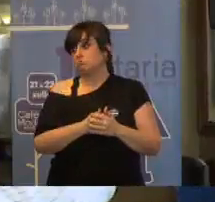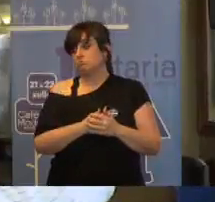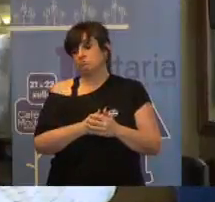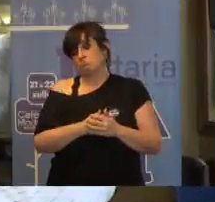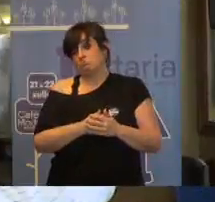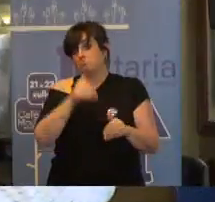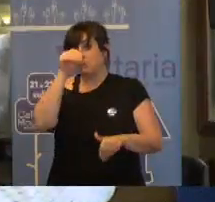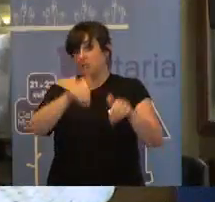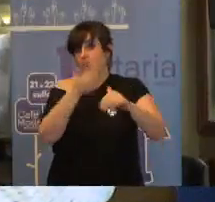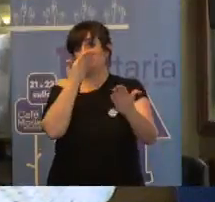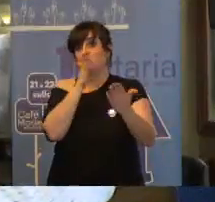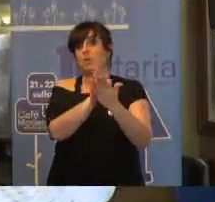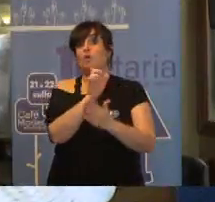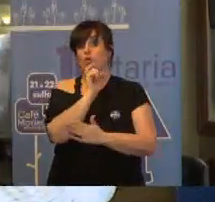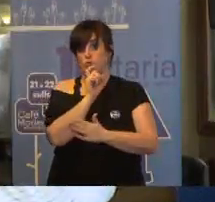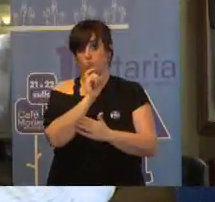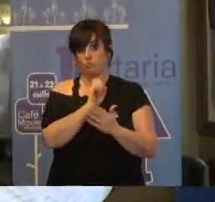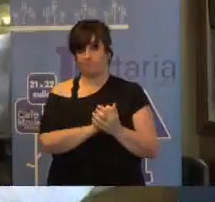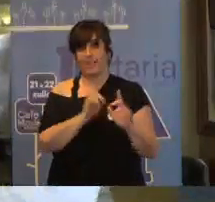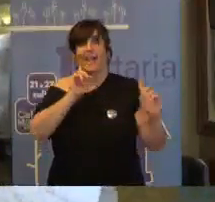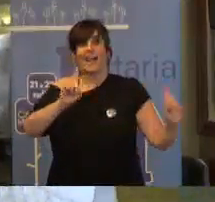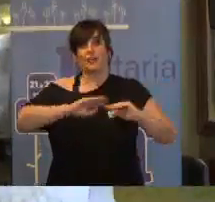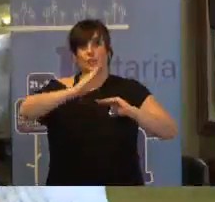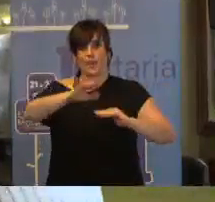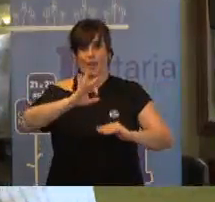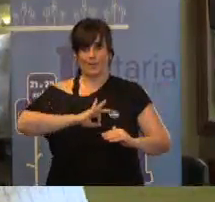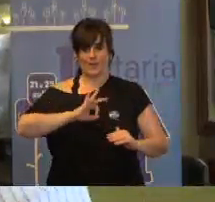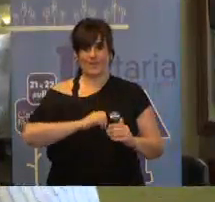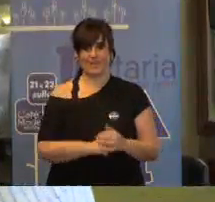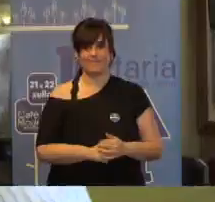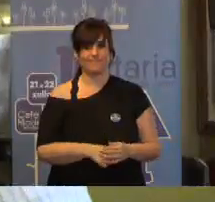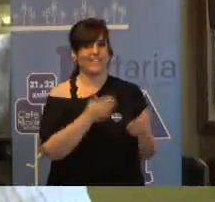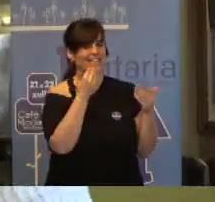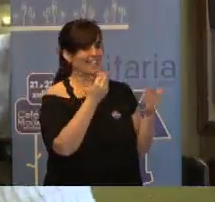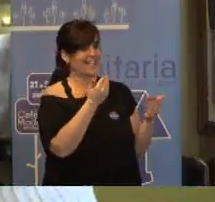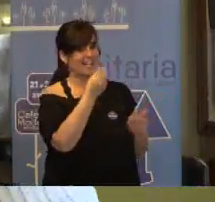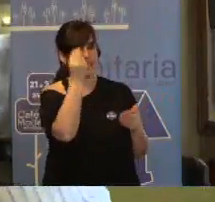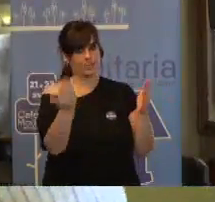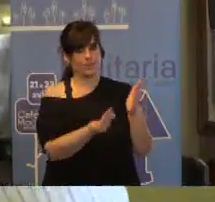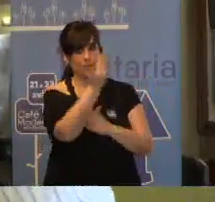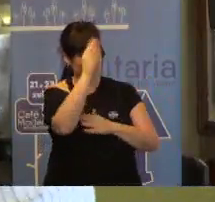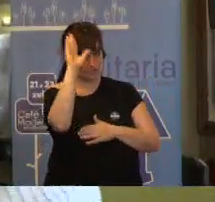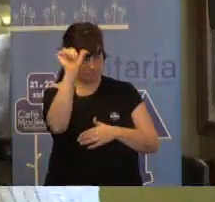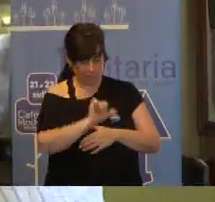é o caso de Marea Pontevedra. Grazas. Bo día. Non sei se escoitase.